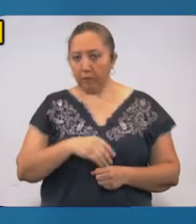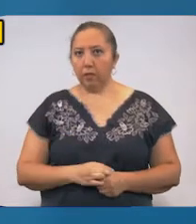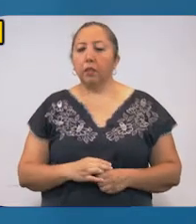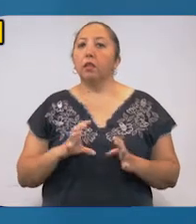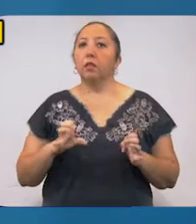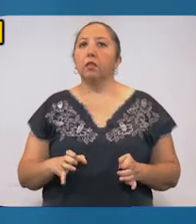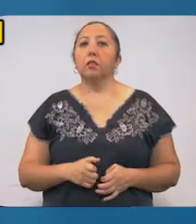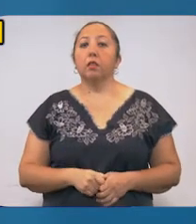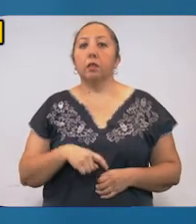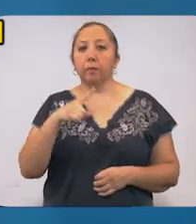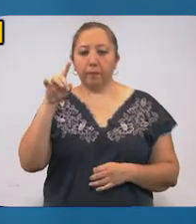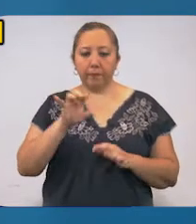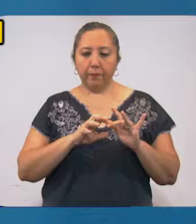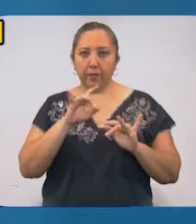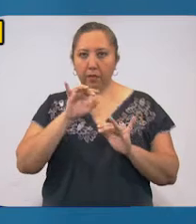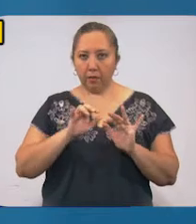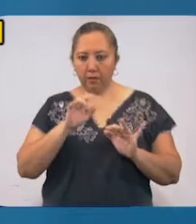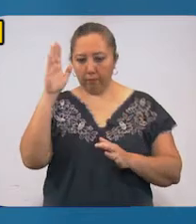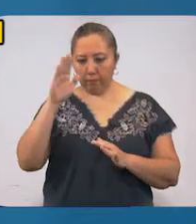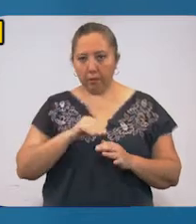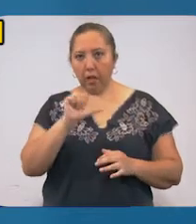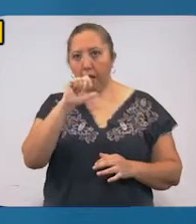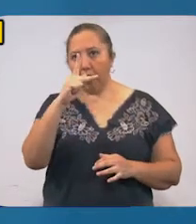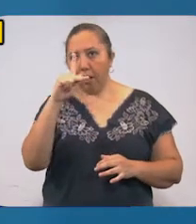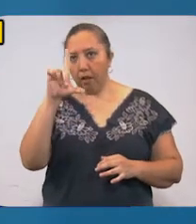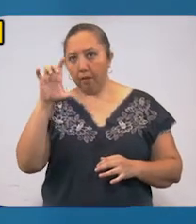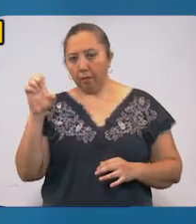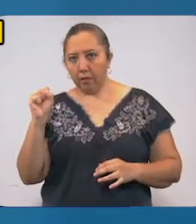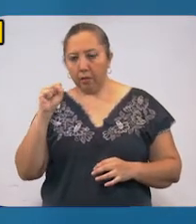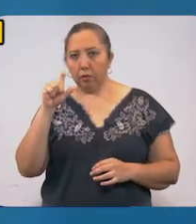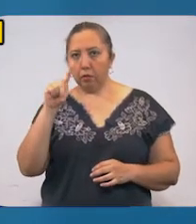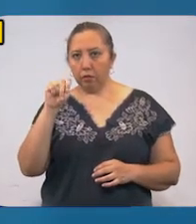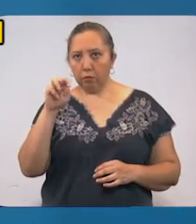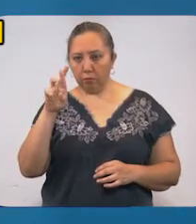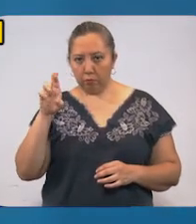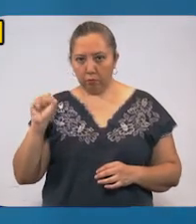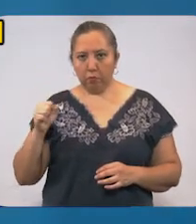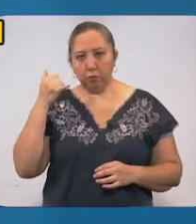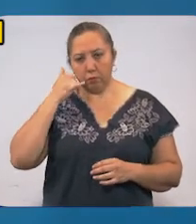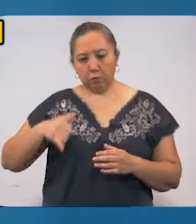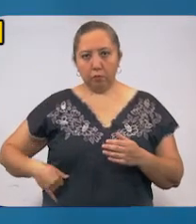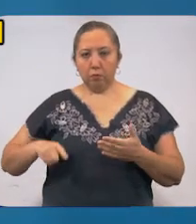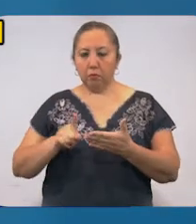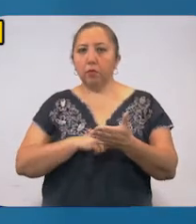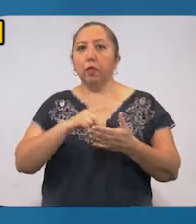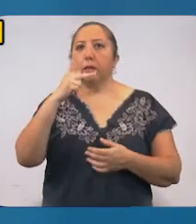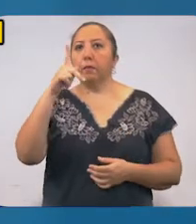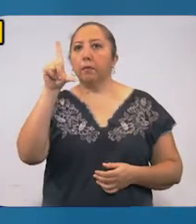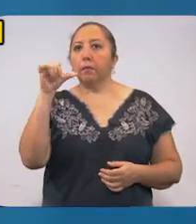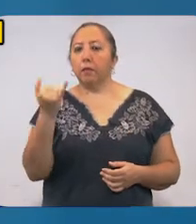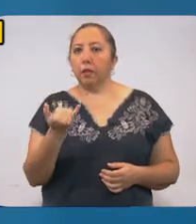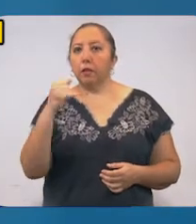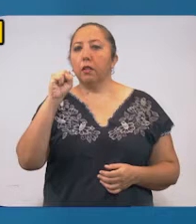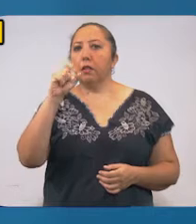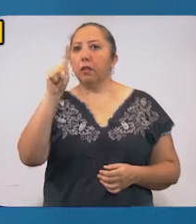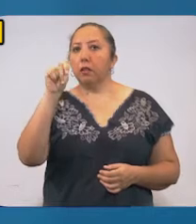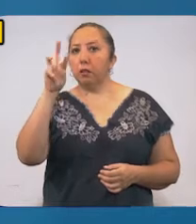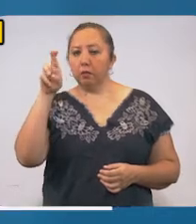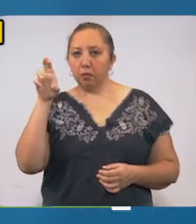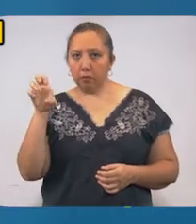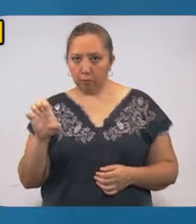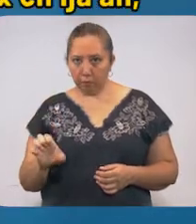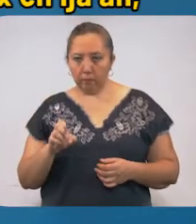encuentra disponible para su descarga en el colector para teléfonos iphone y tabletas ipad y en play store para dispositivos con sistema operativo